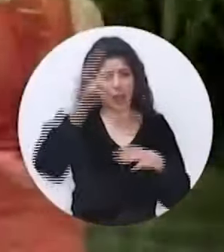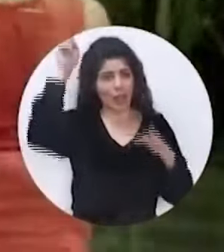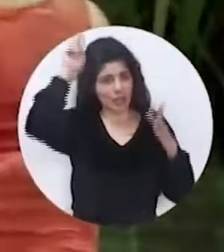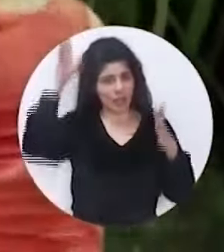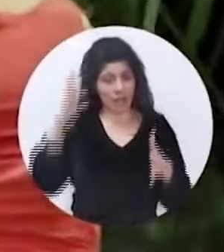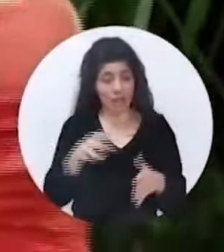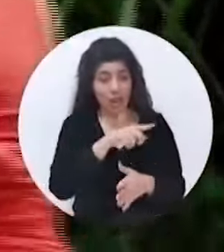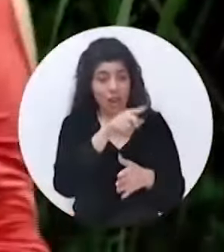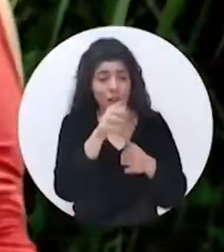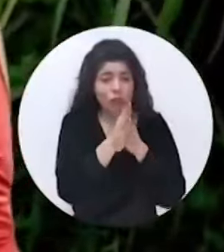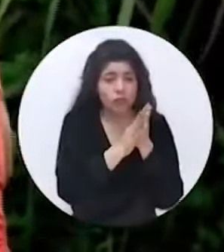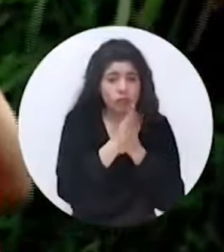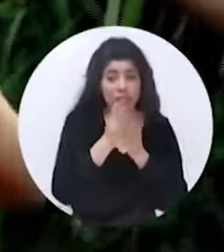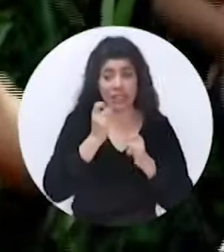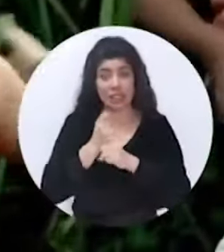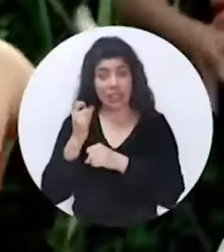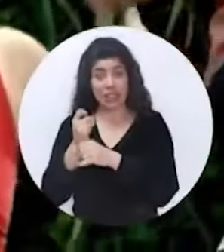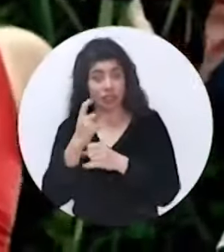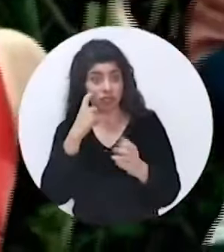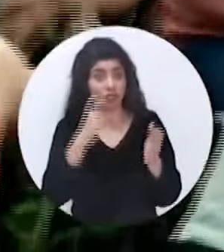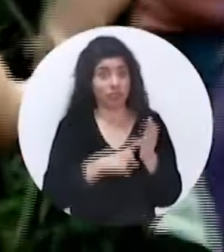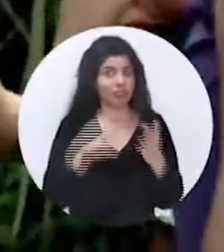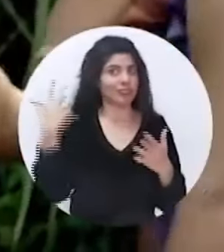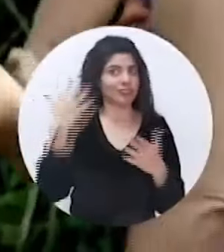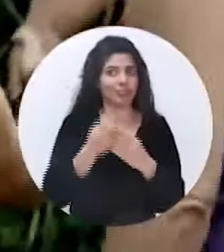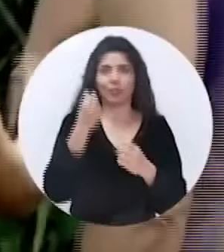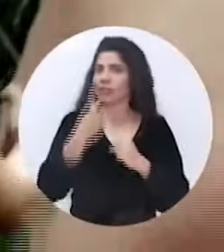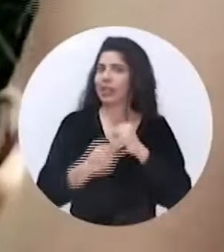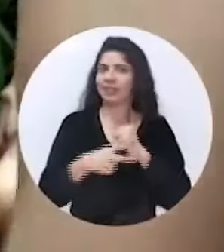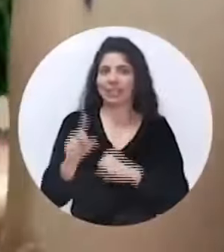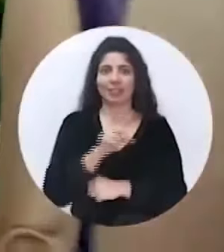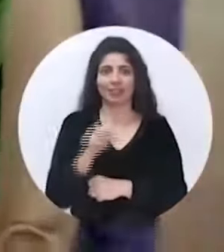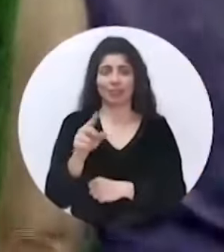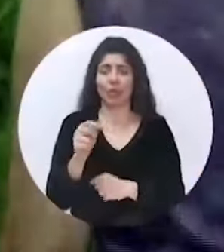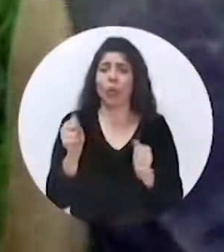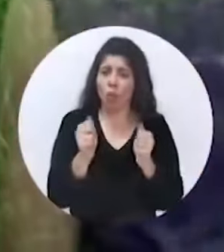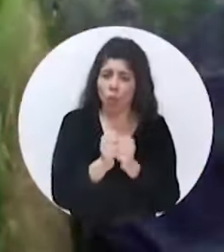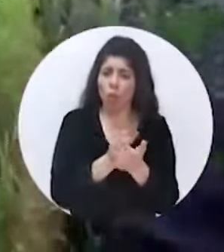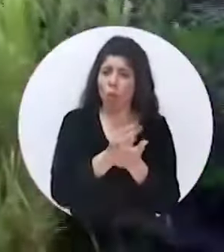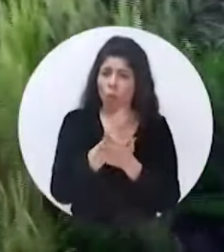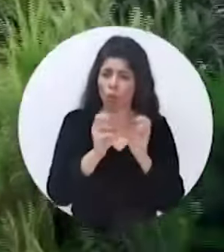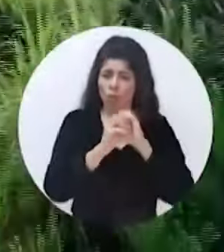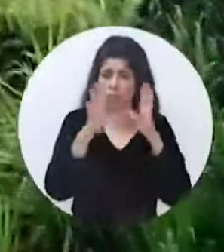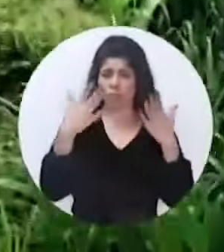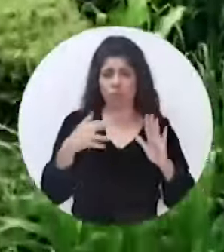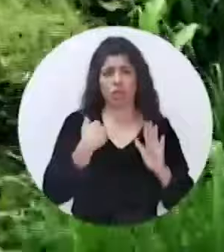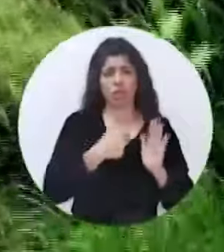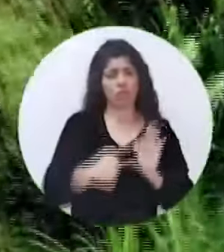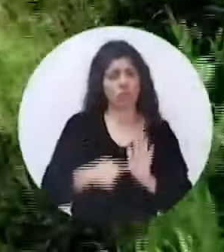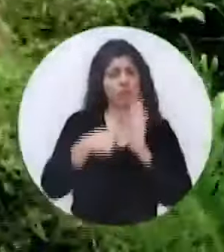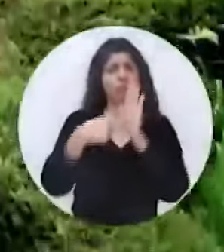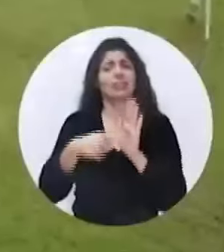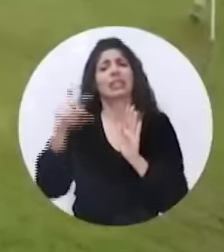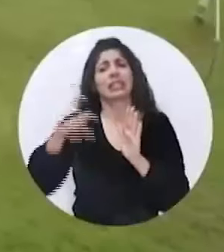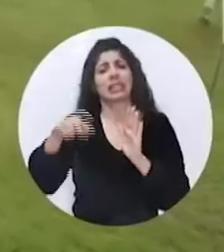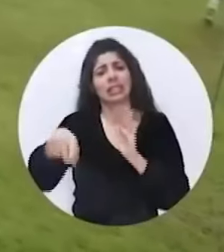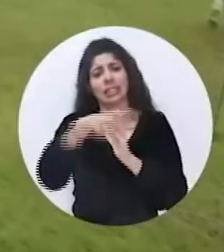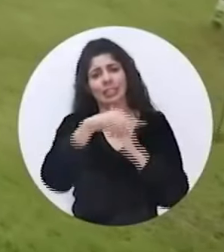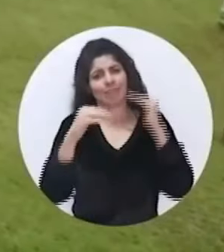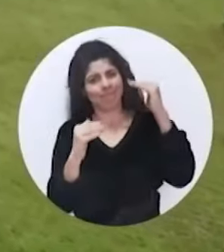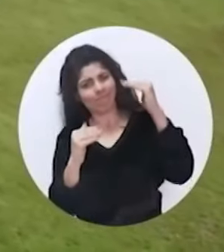una planificación para la administración de recursos financieros en las entidades públicas que se relacionan directamente con estas poblaciones. El